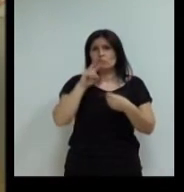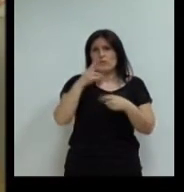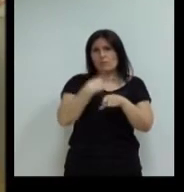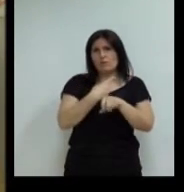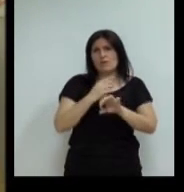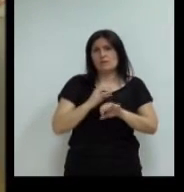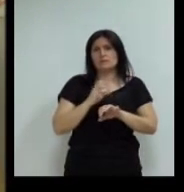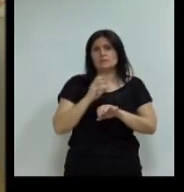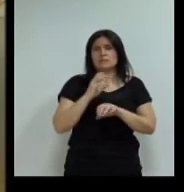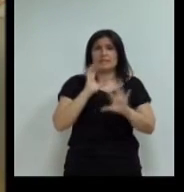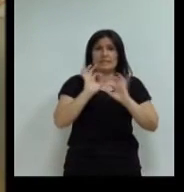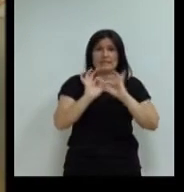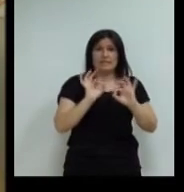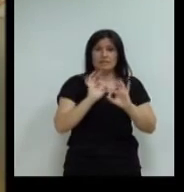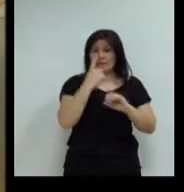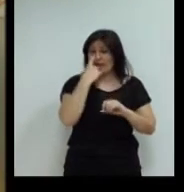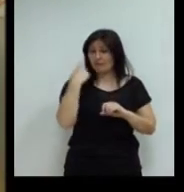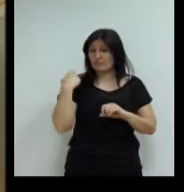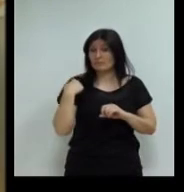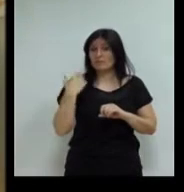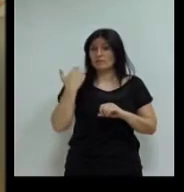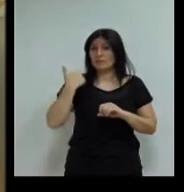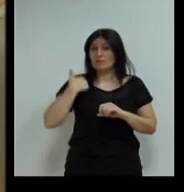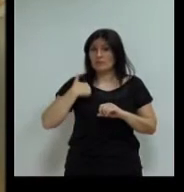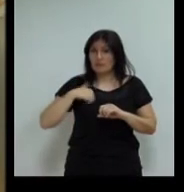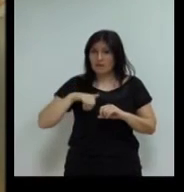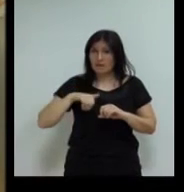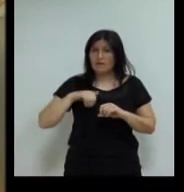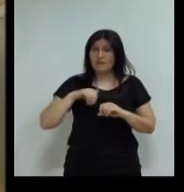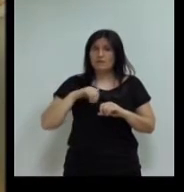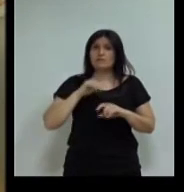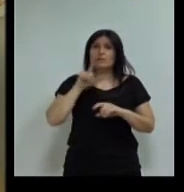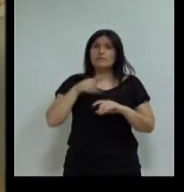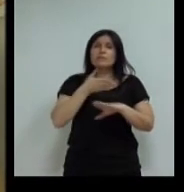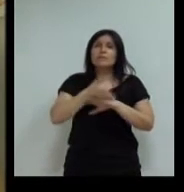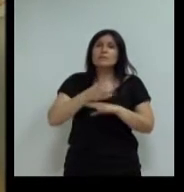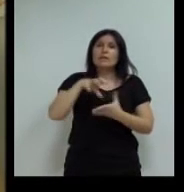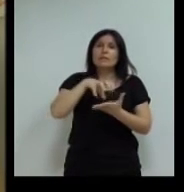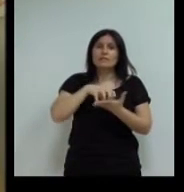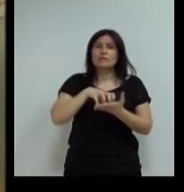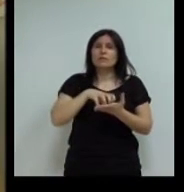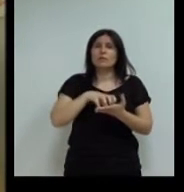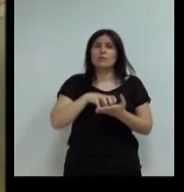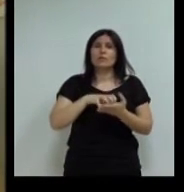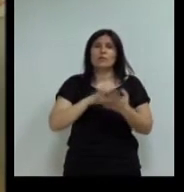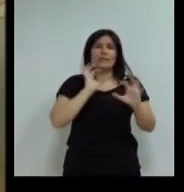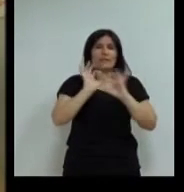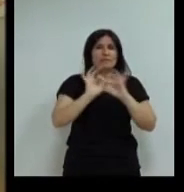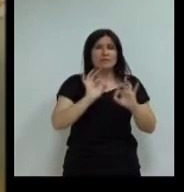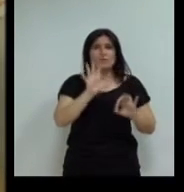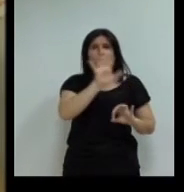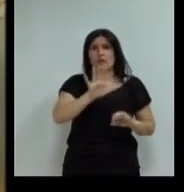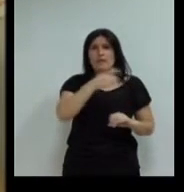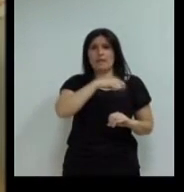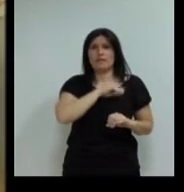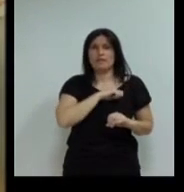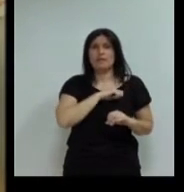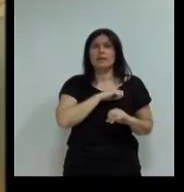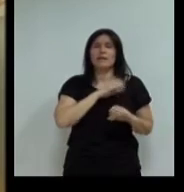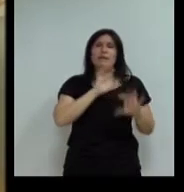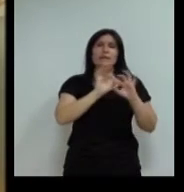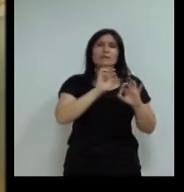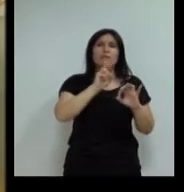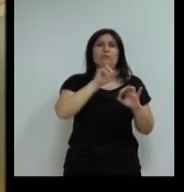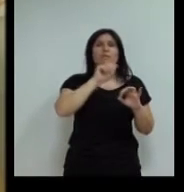teatro. Y este año pasado pues nos hemos extendido a Centro Dramático Nacional en Madrid también, Teatro María Guerrero y Valle Inclán, y